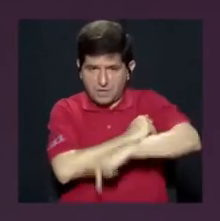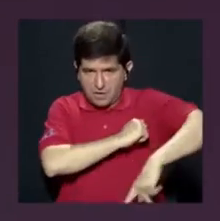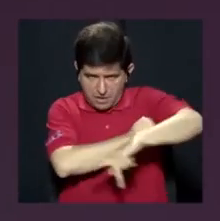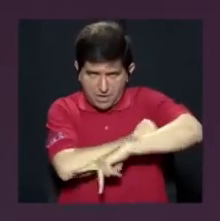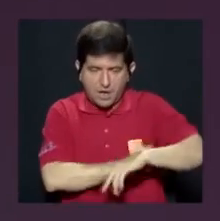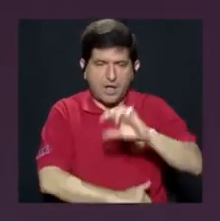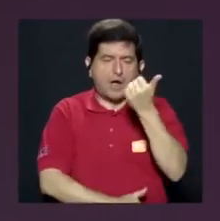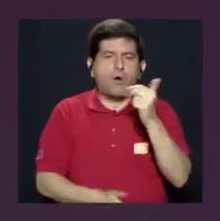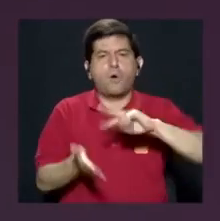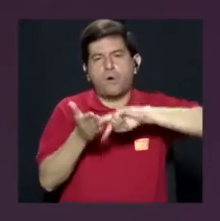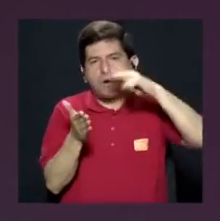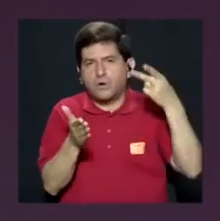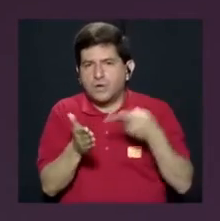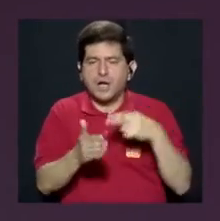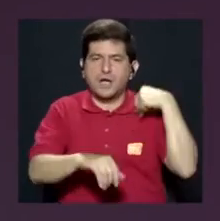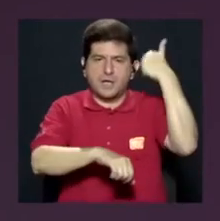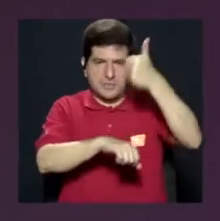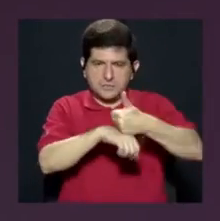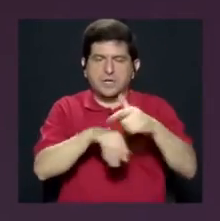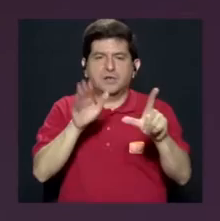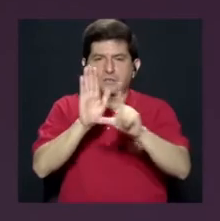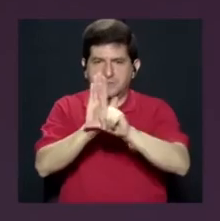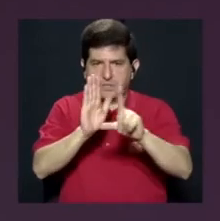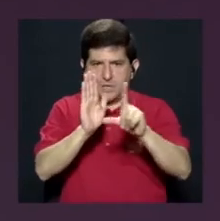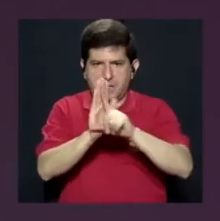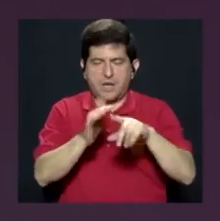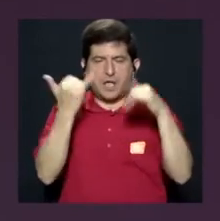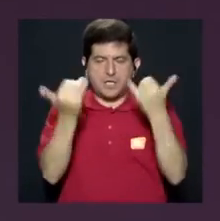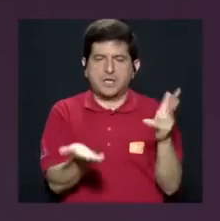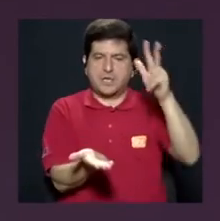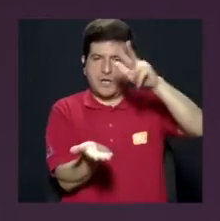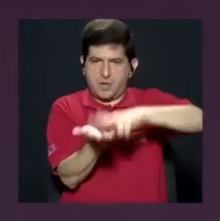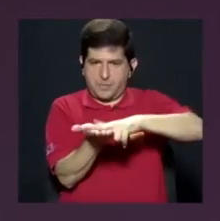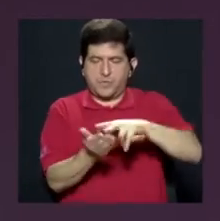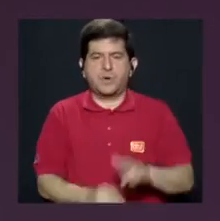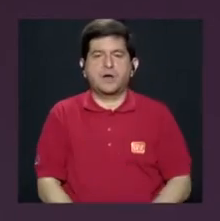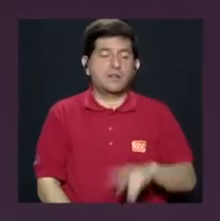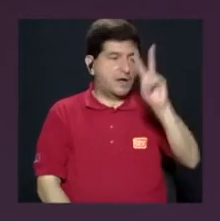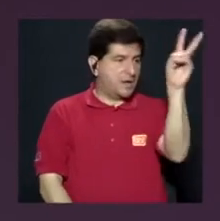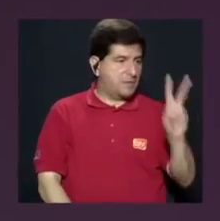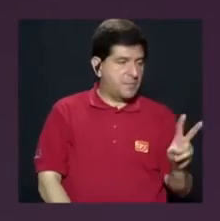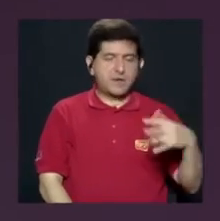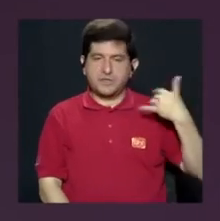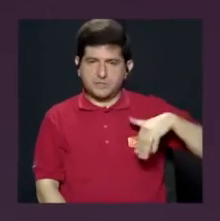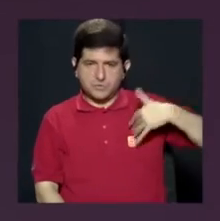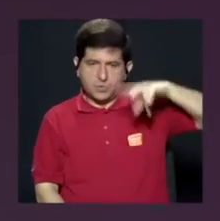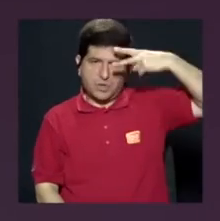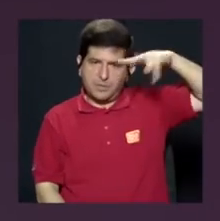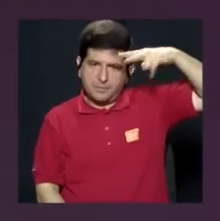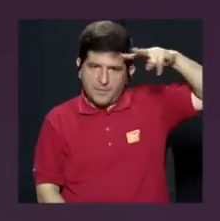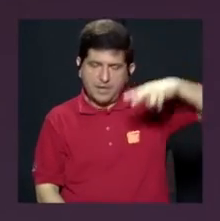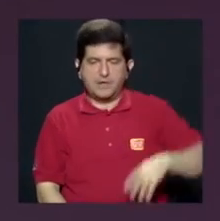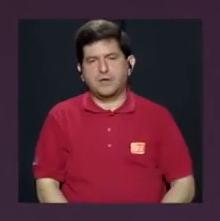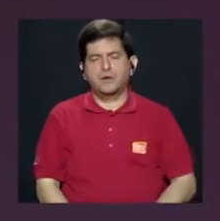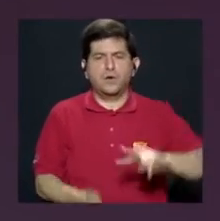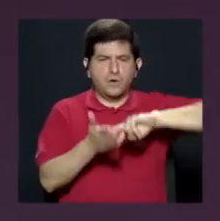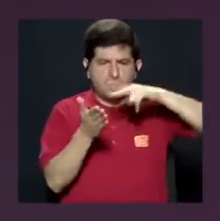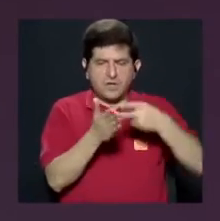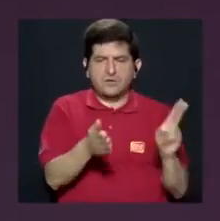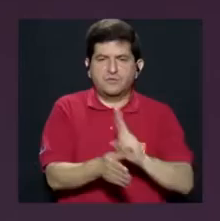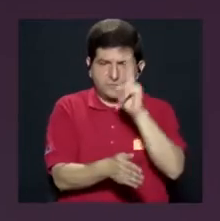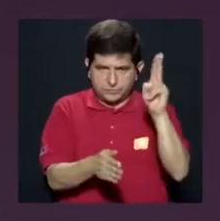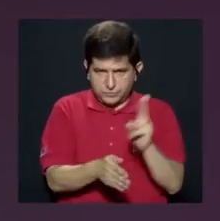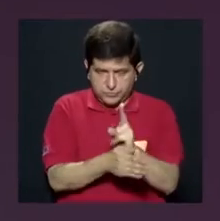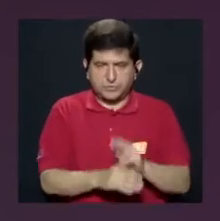país. Hay algunas definiciones que están establecidas en leyes ya aprobadas, por ejemplo, en Venezuela, en Argentina, en México. Hay definiciones que está